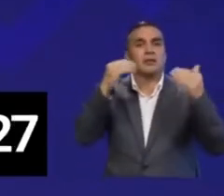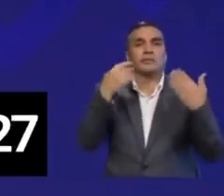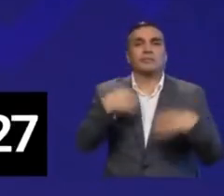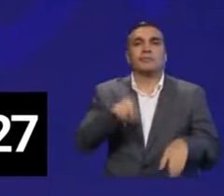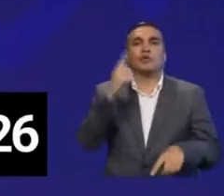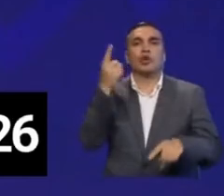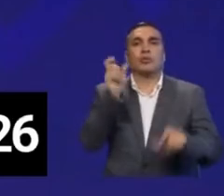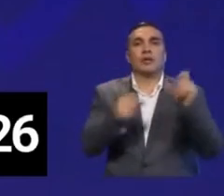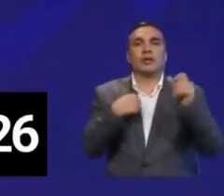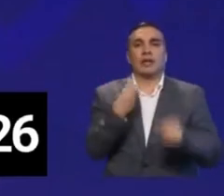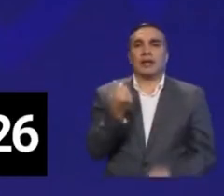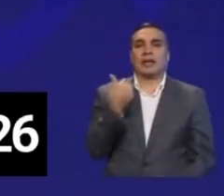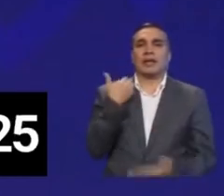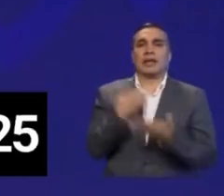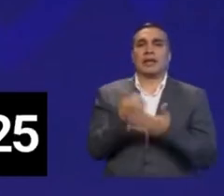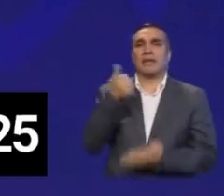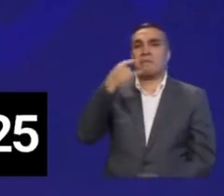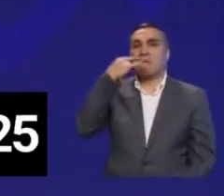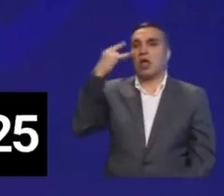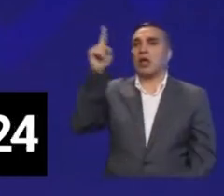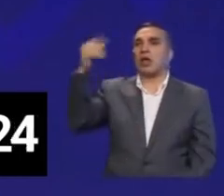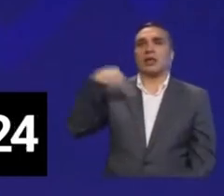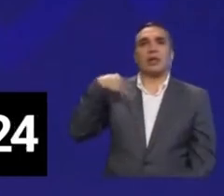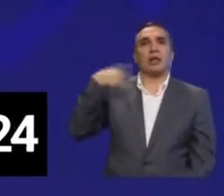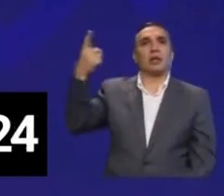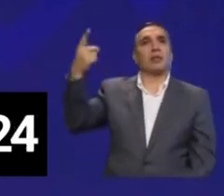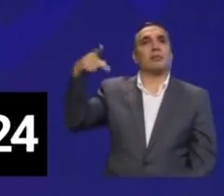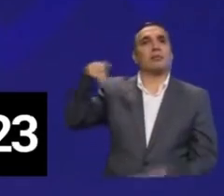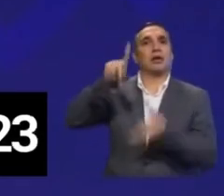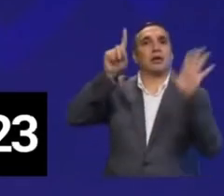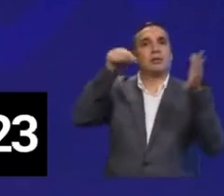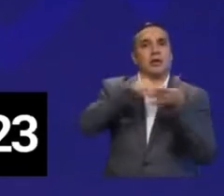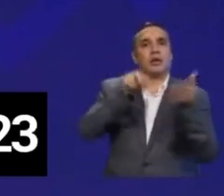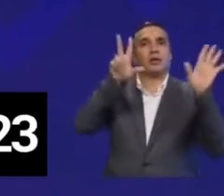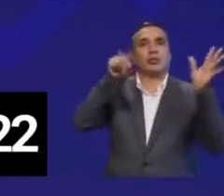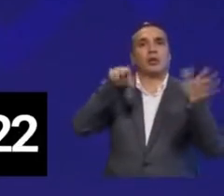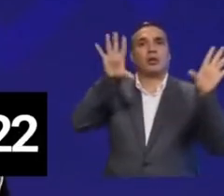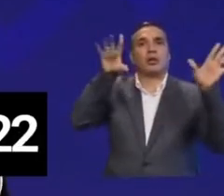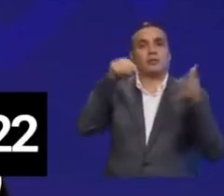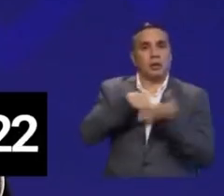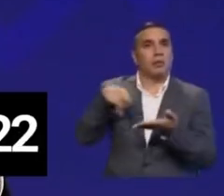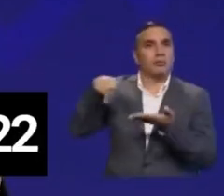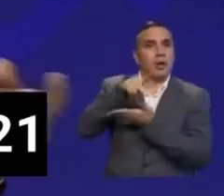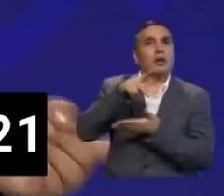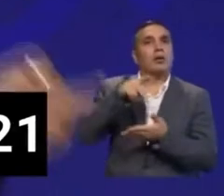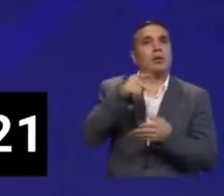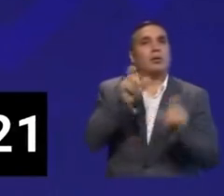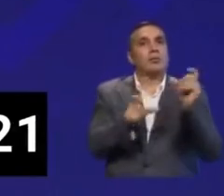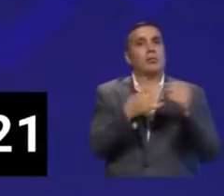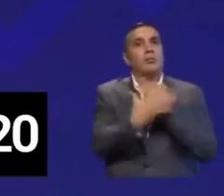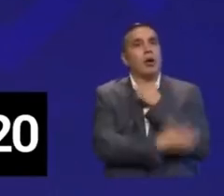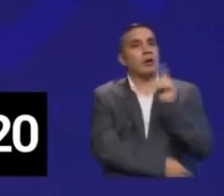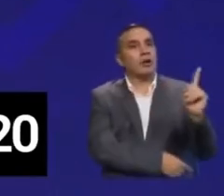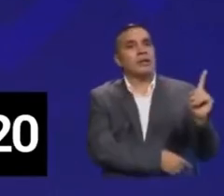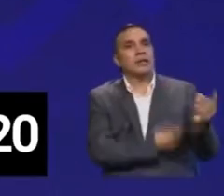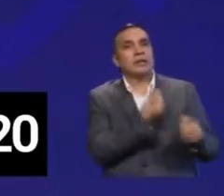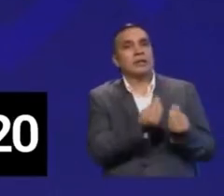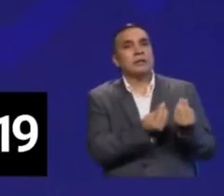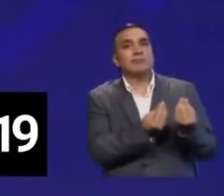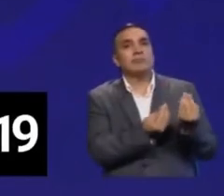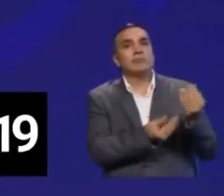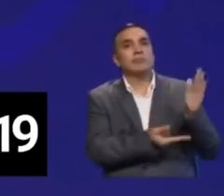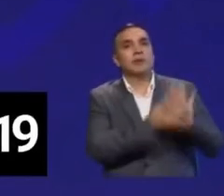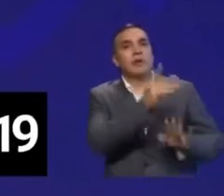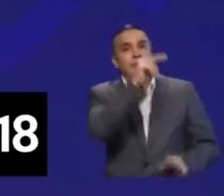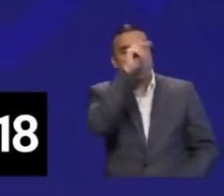gente que tiene dinero, solo para los ricos que pueden pagar 6,000, 8,000, 10,000 dólares. ¿Y qué pasa con el pueblo? Se están yendo al Perú.